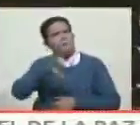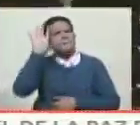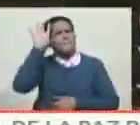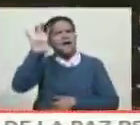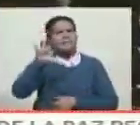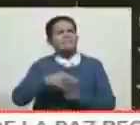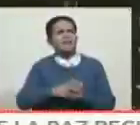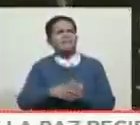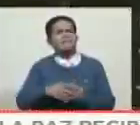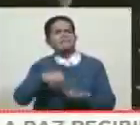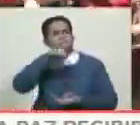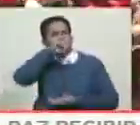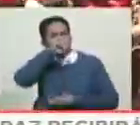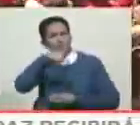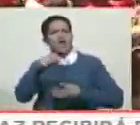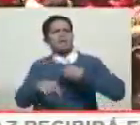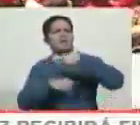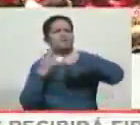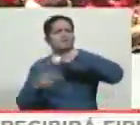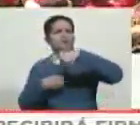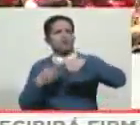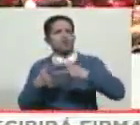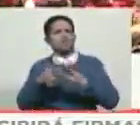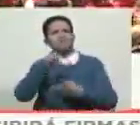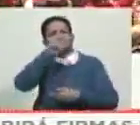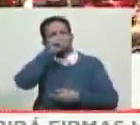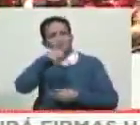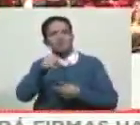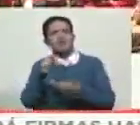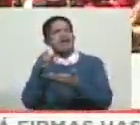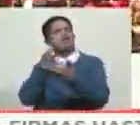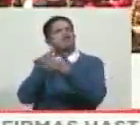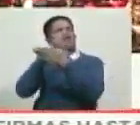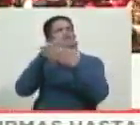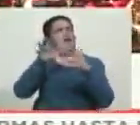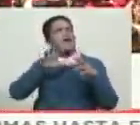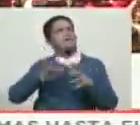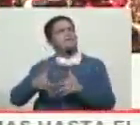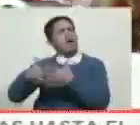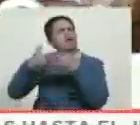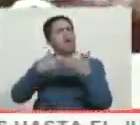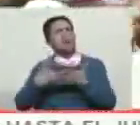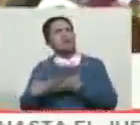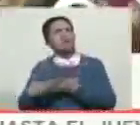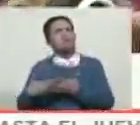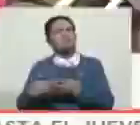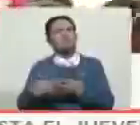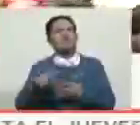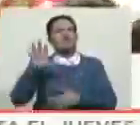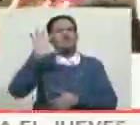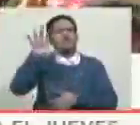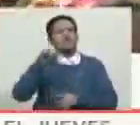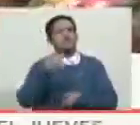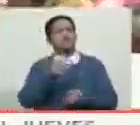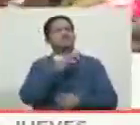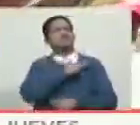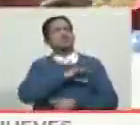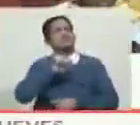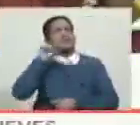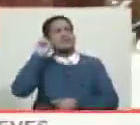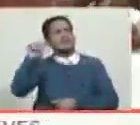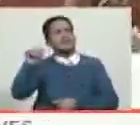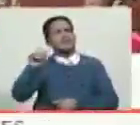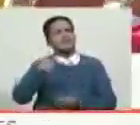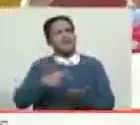Fuerza Armada revolucionaria, una Fuerza Armada antiimperialista, una Fuerza Armada socialista y una